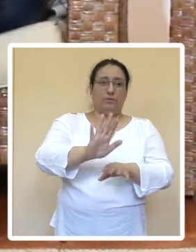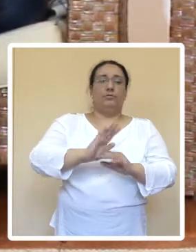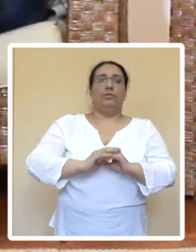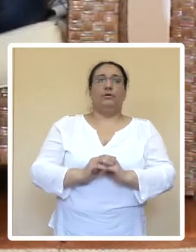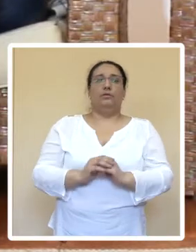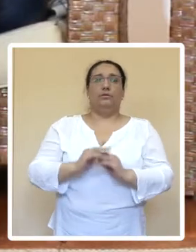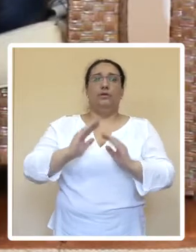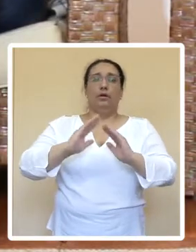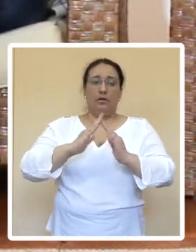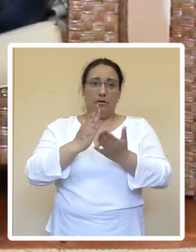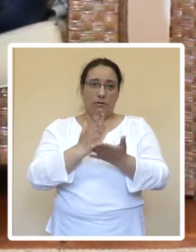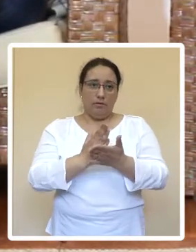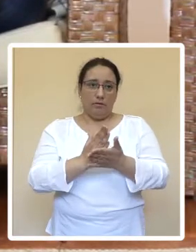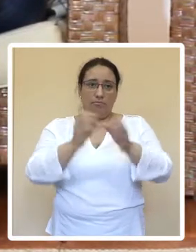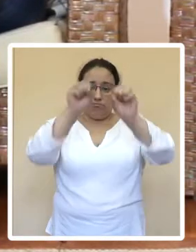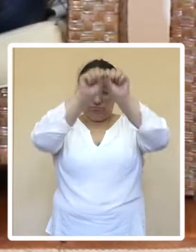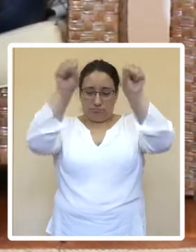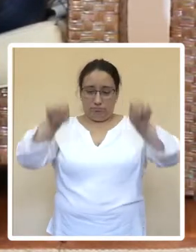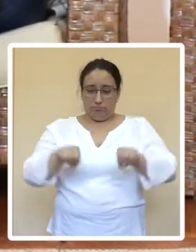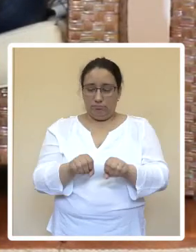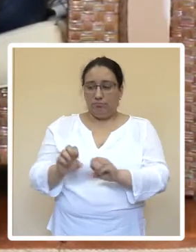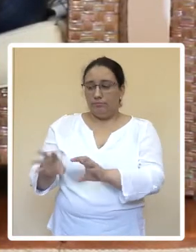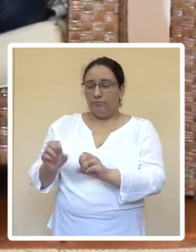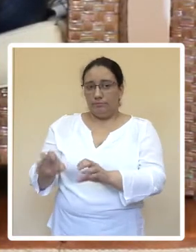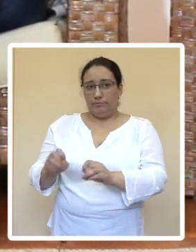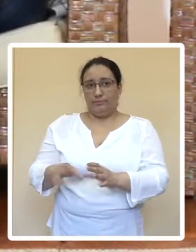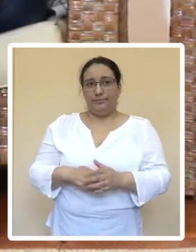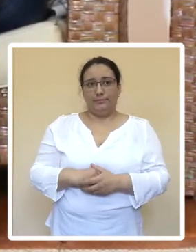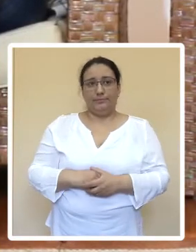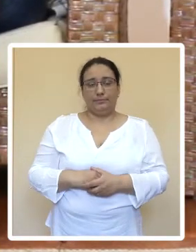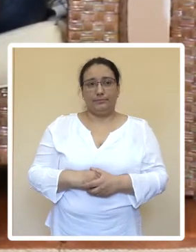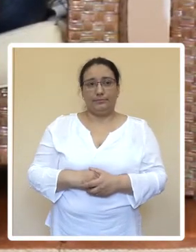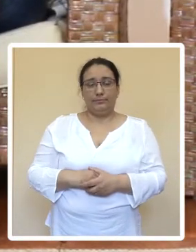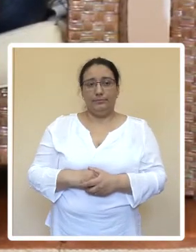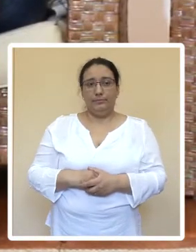que se incorporaron dentro del sistema escolar.